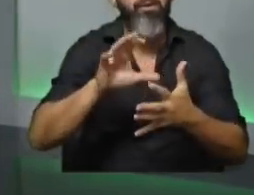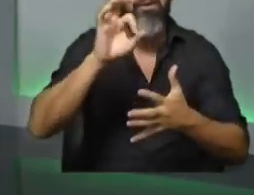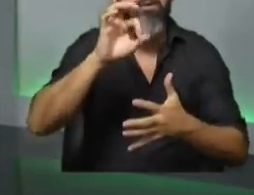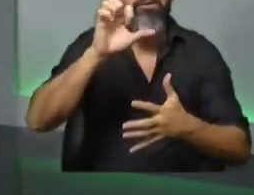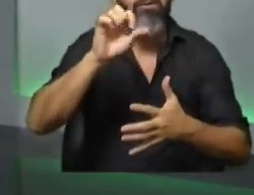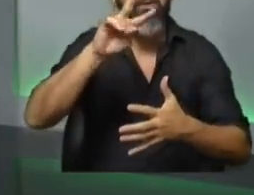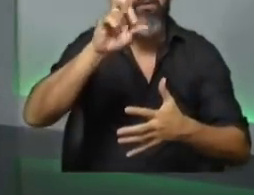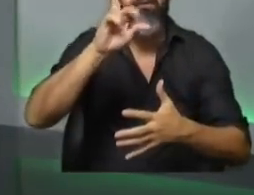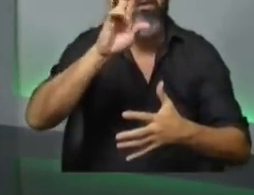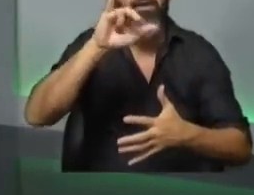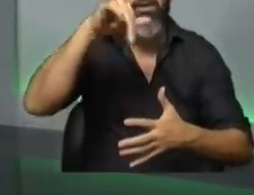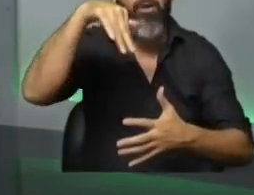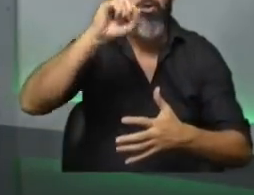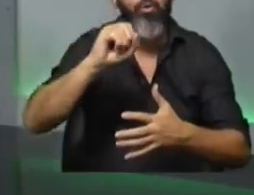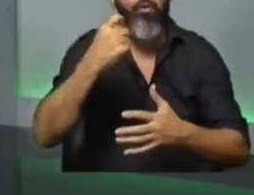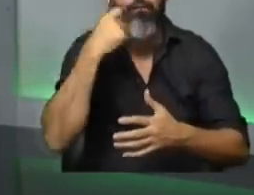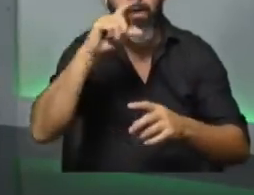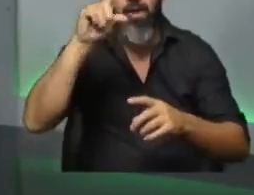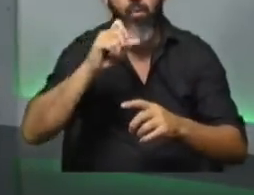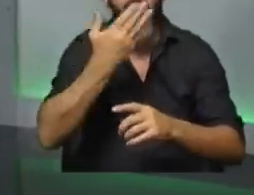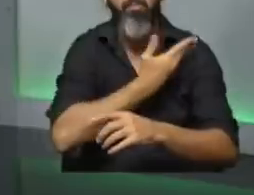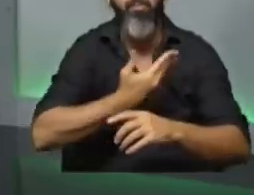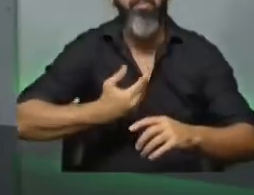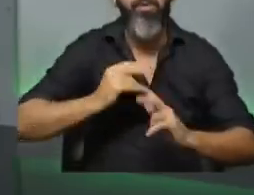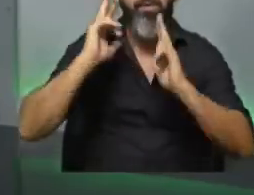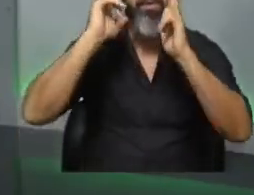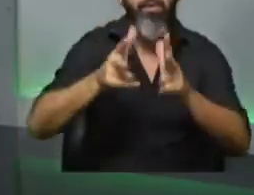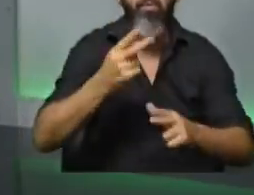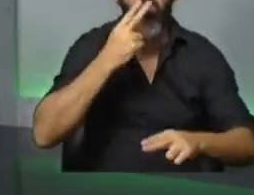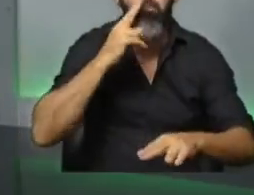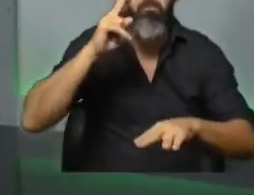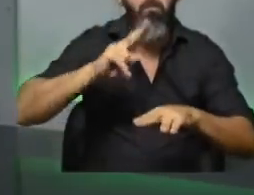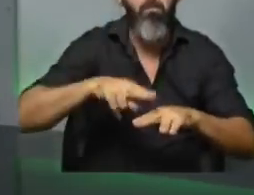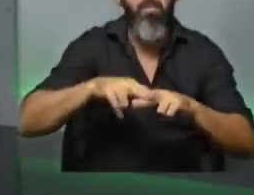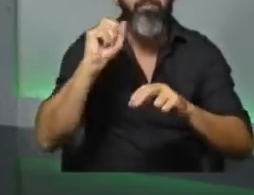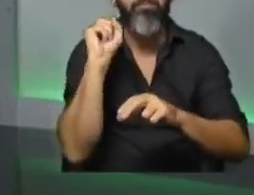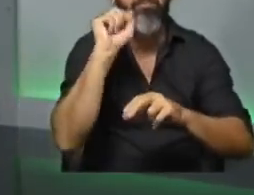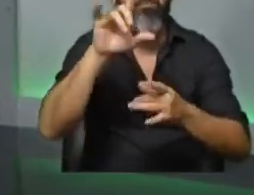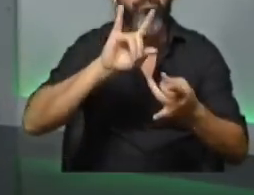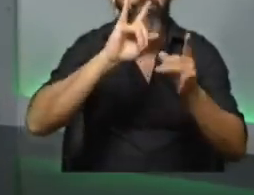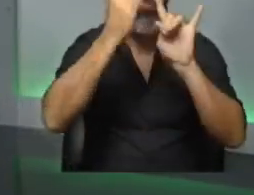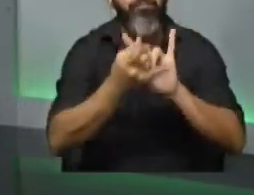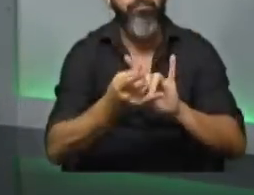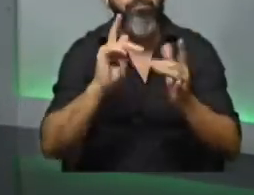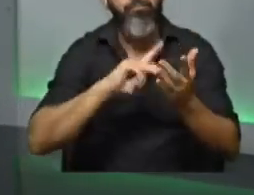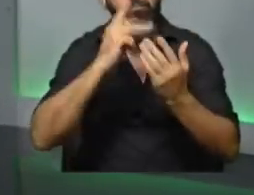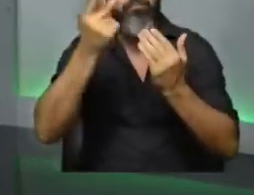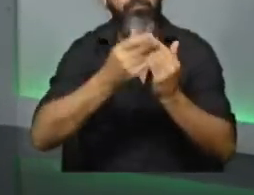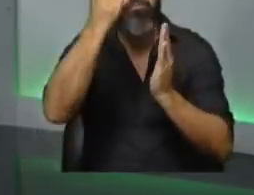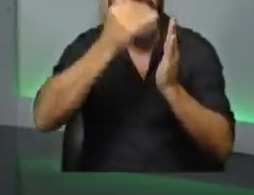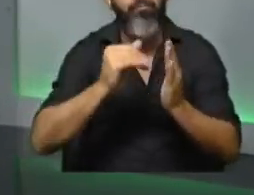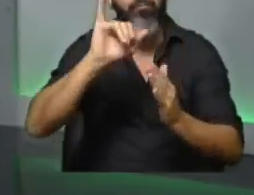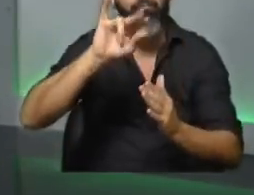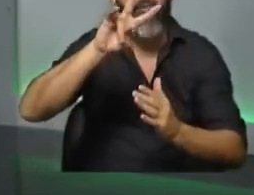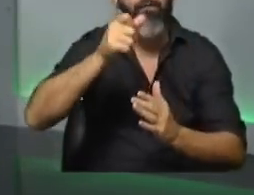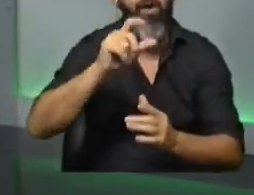paso Severino entre otras cosas el presidente de la república afirmó que este martes se va a enviar un proyecto parlamento para exoneración del IVA